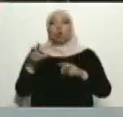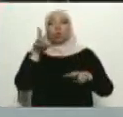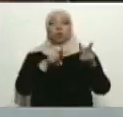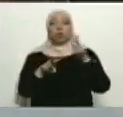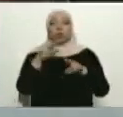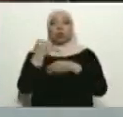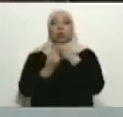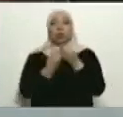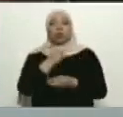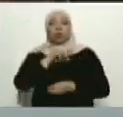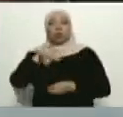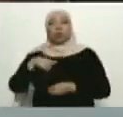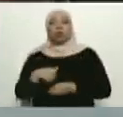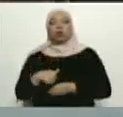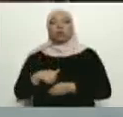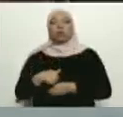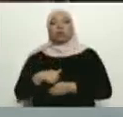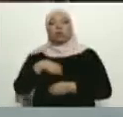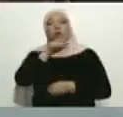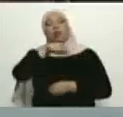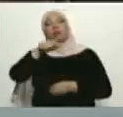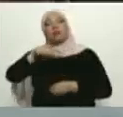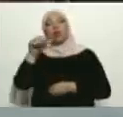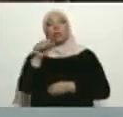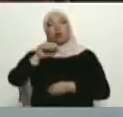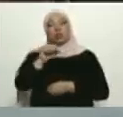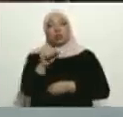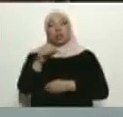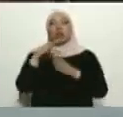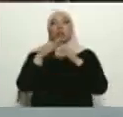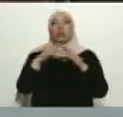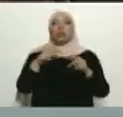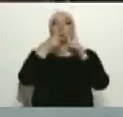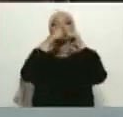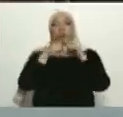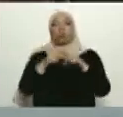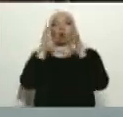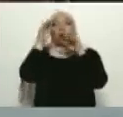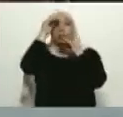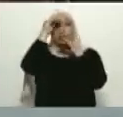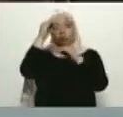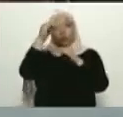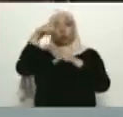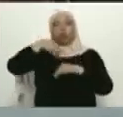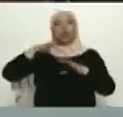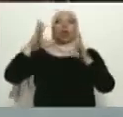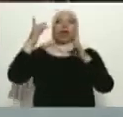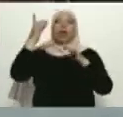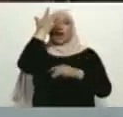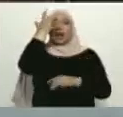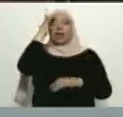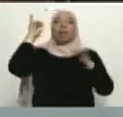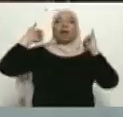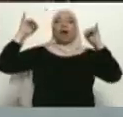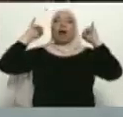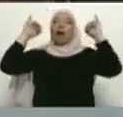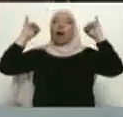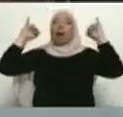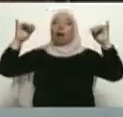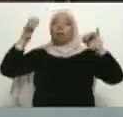que se hizo Cuántos efectivos de seguridad bueno todos los ámbitos que fueron atendidos en estos carnavales que terminaron